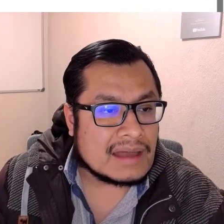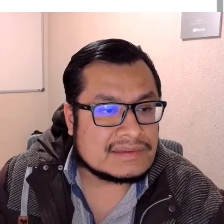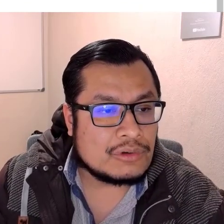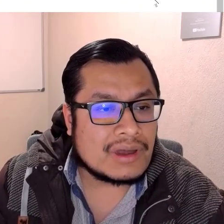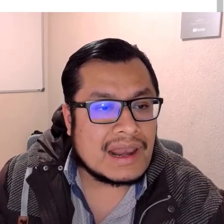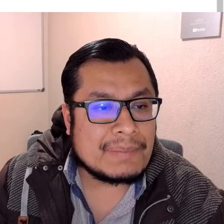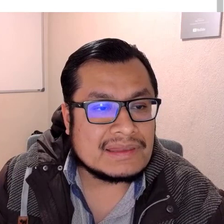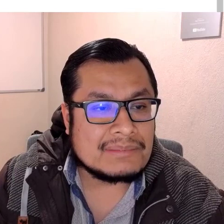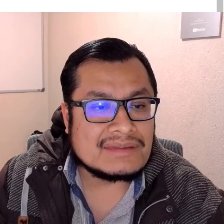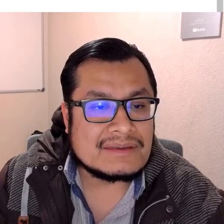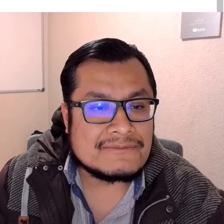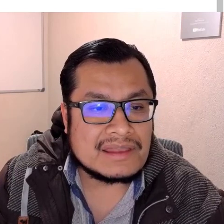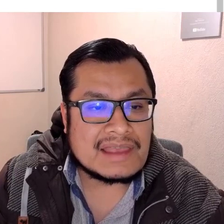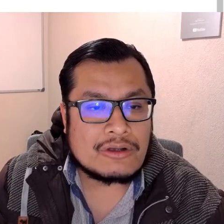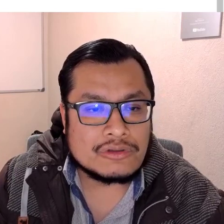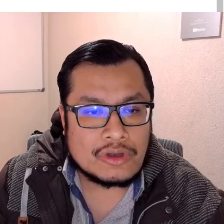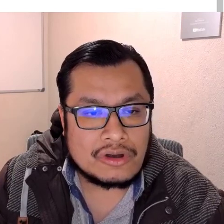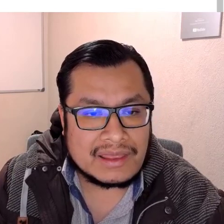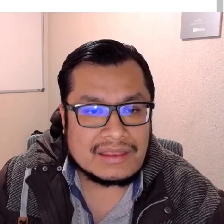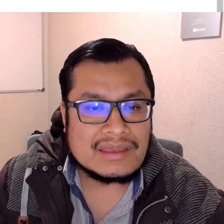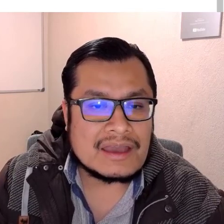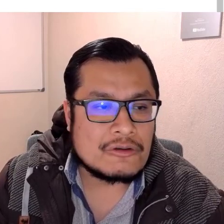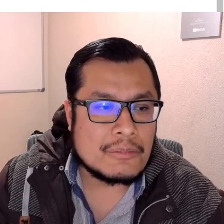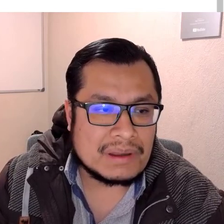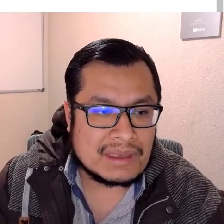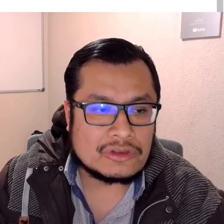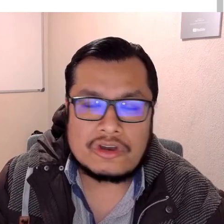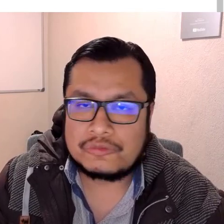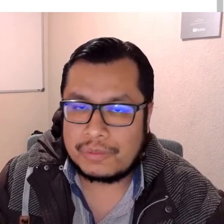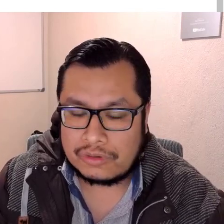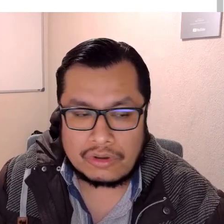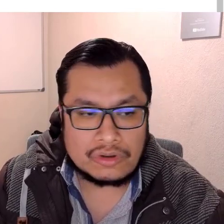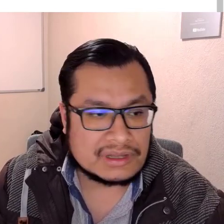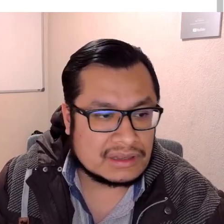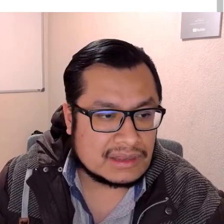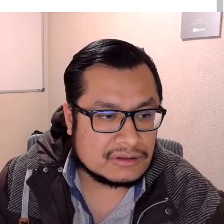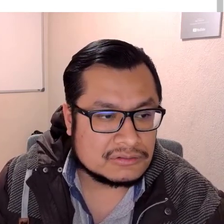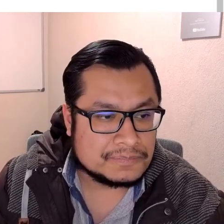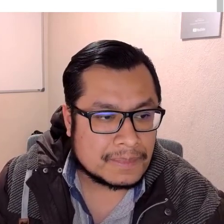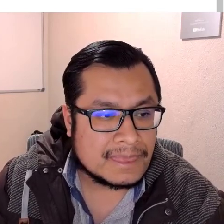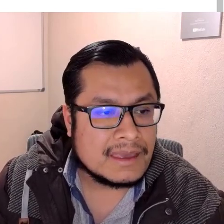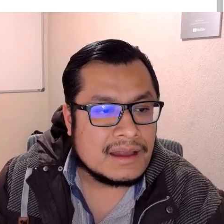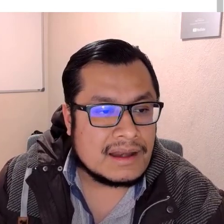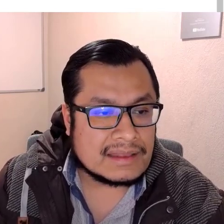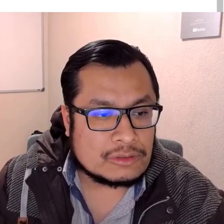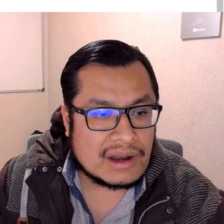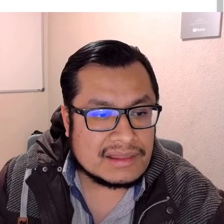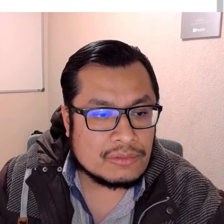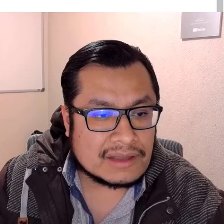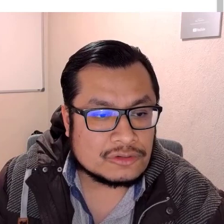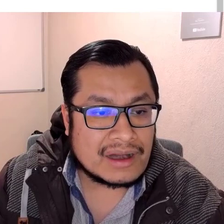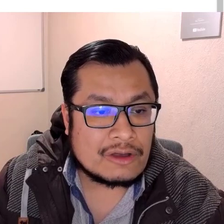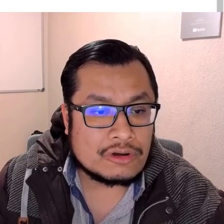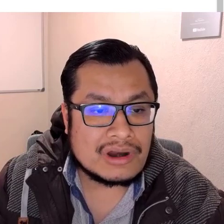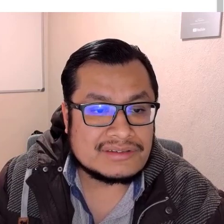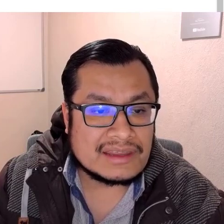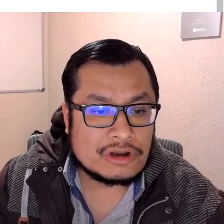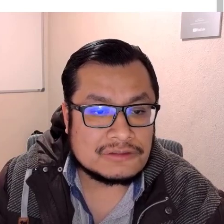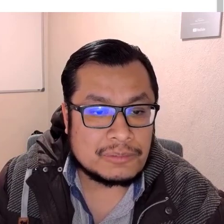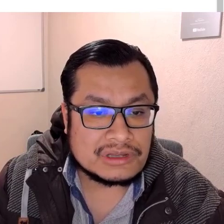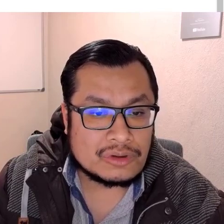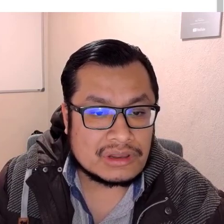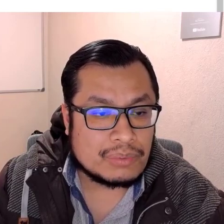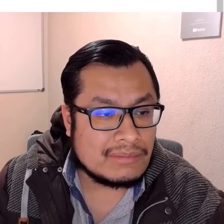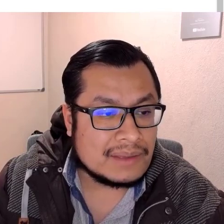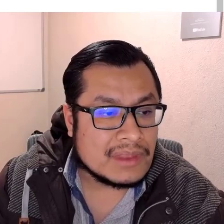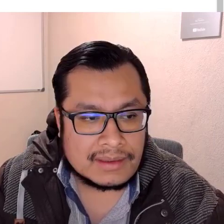aseguró que la pandemia se enfrenta con orden y en cumplimiento de los protocolos sanitarios la titular de educación recorrió el centro